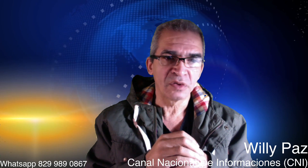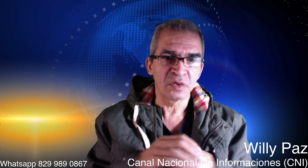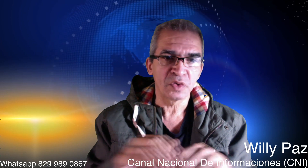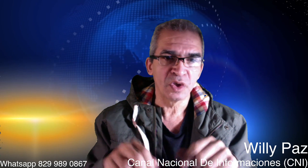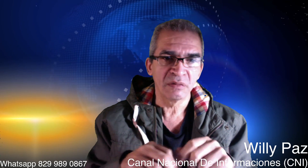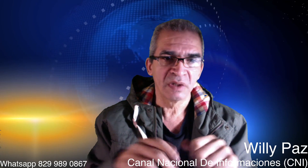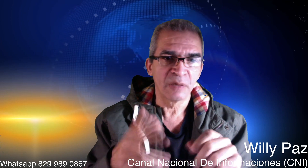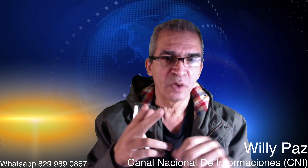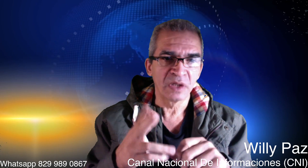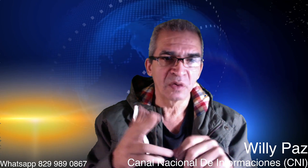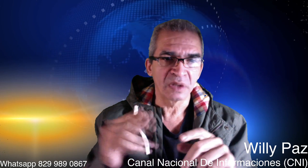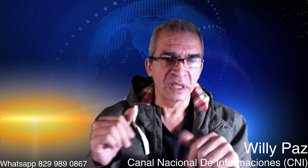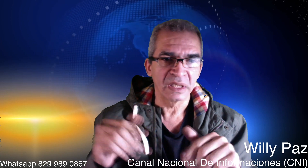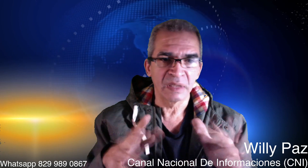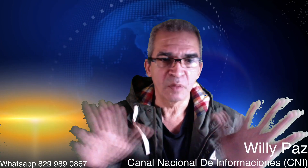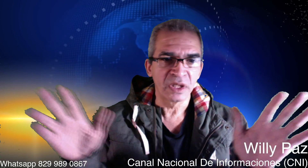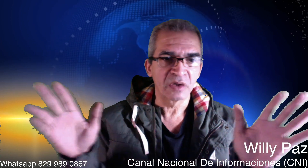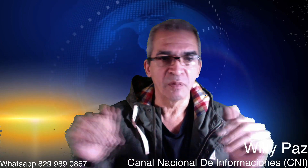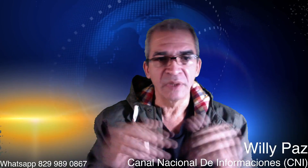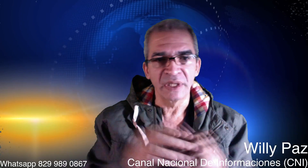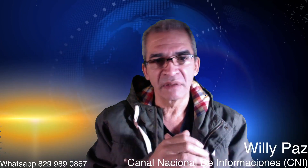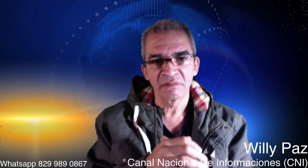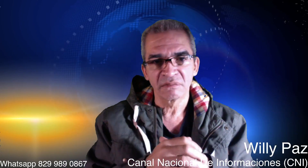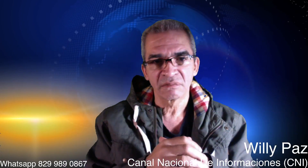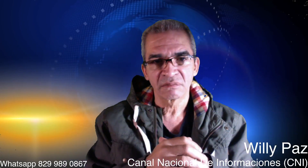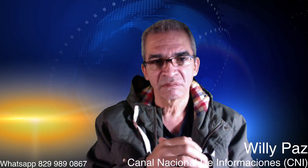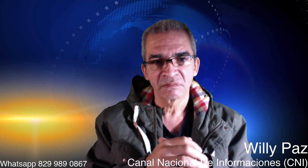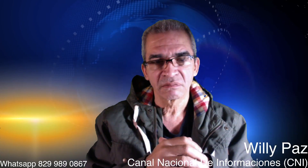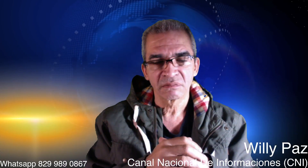la Constitución, la pueden cortar, la pueden romper.